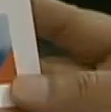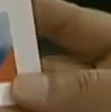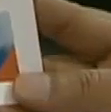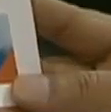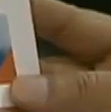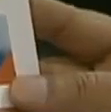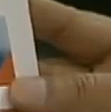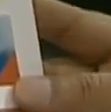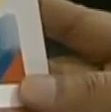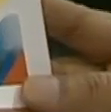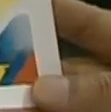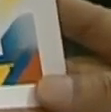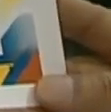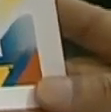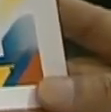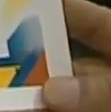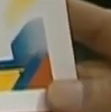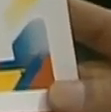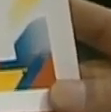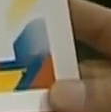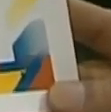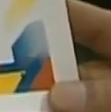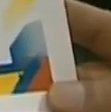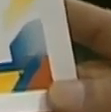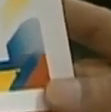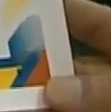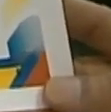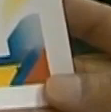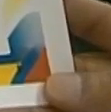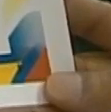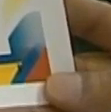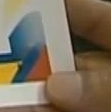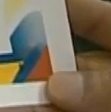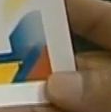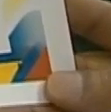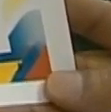Trump, hoy tuviéramos